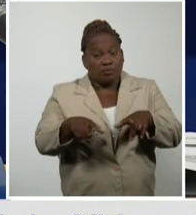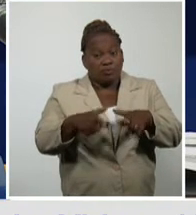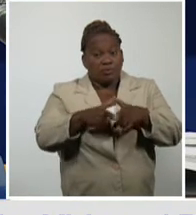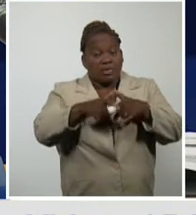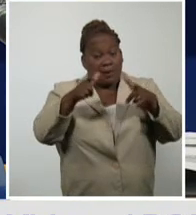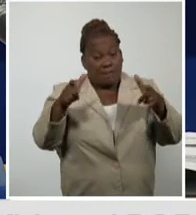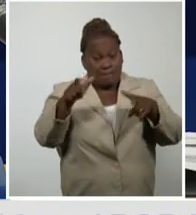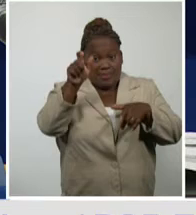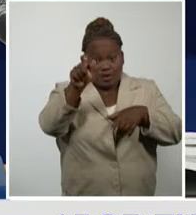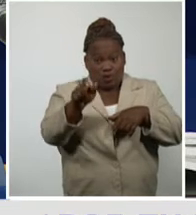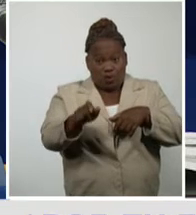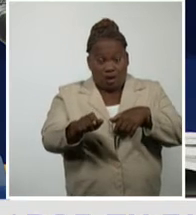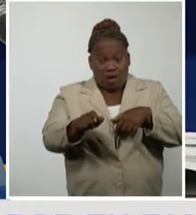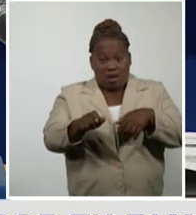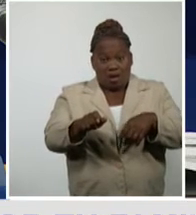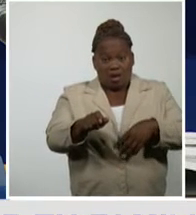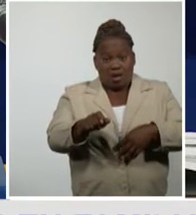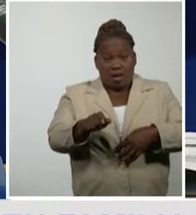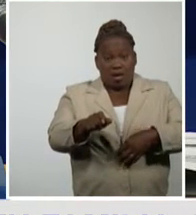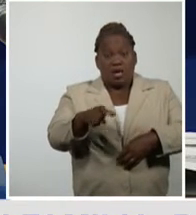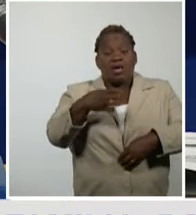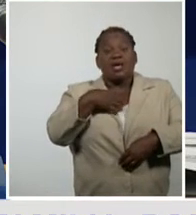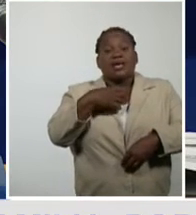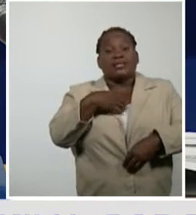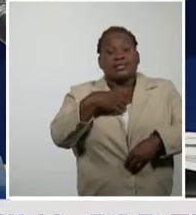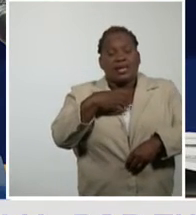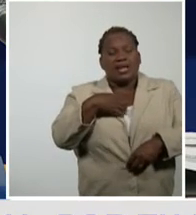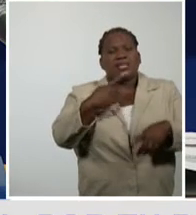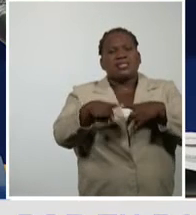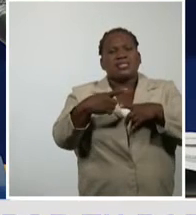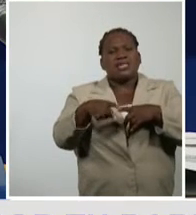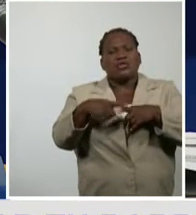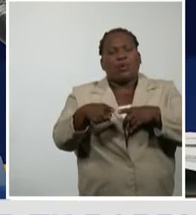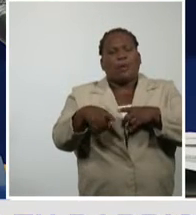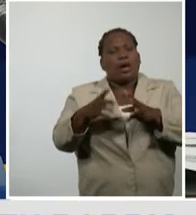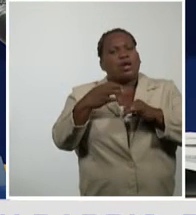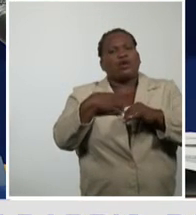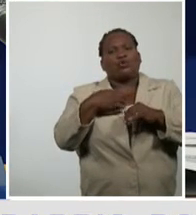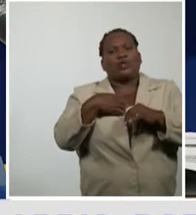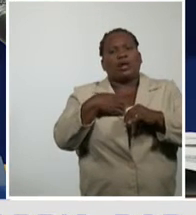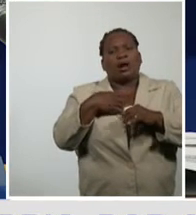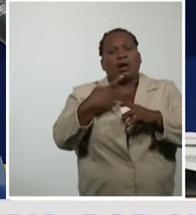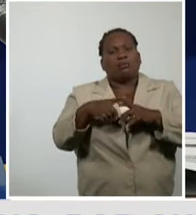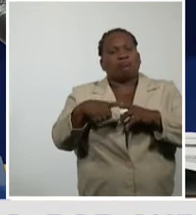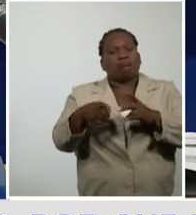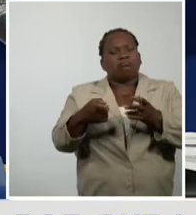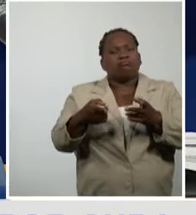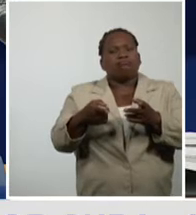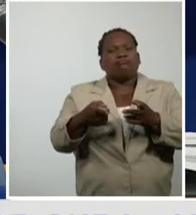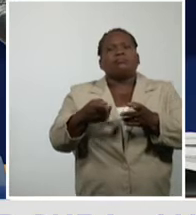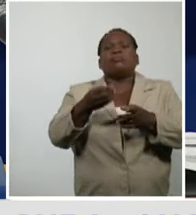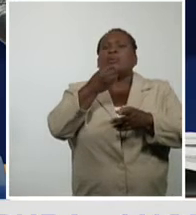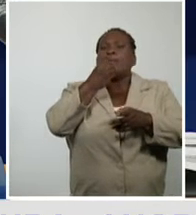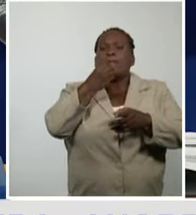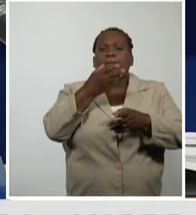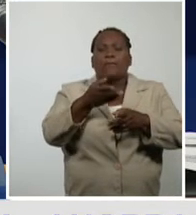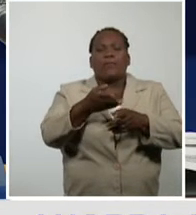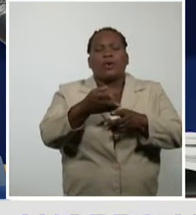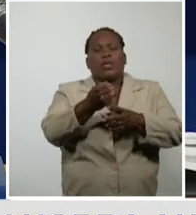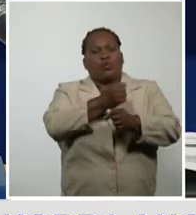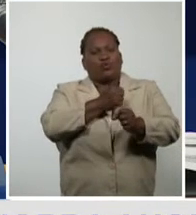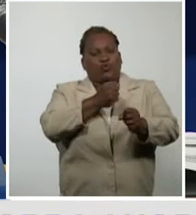paciente que presente esta sintomatología, que no tenga ninguna de estas contraindicaciones, pues se ha utilizado y